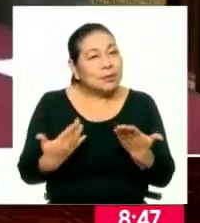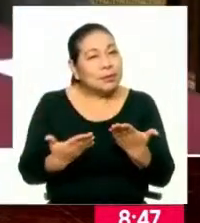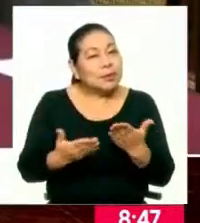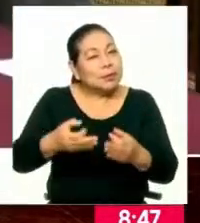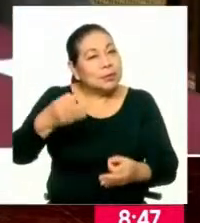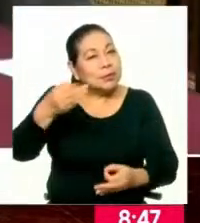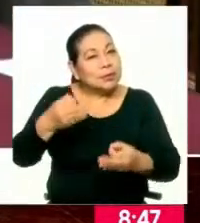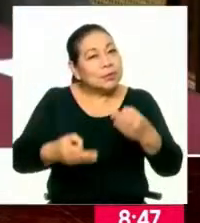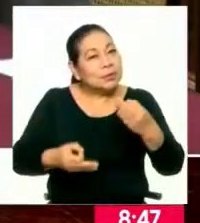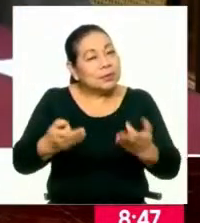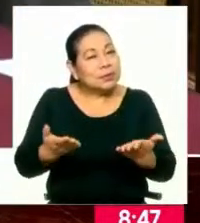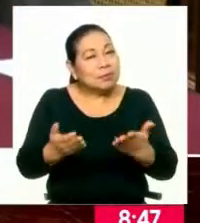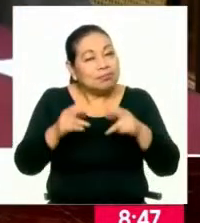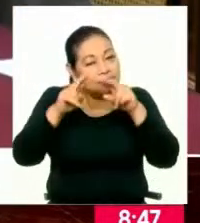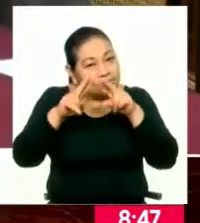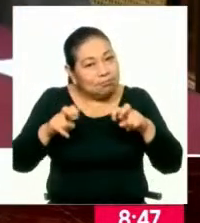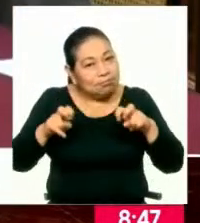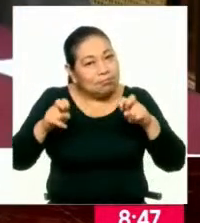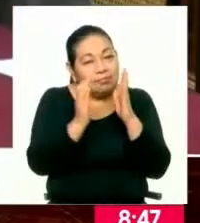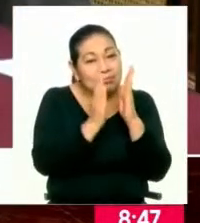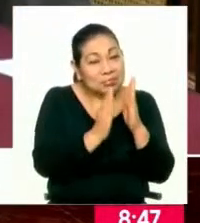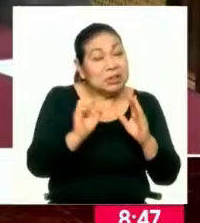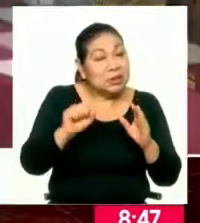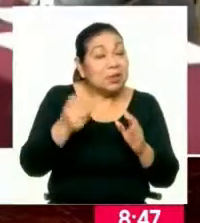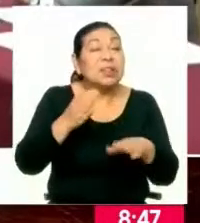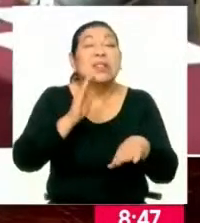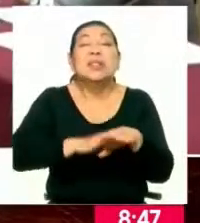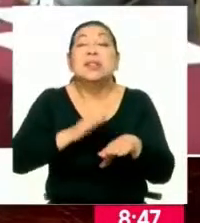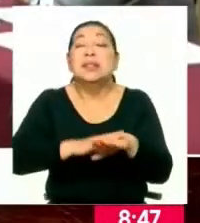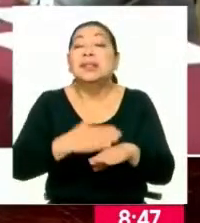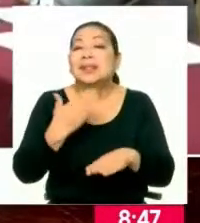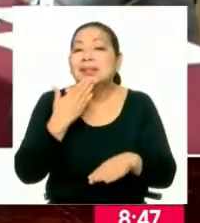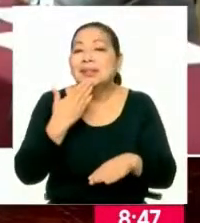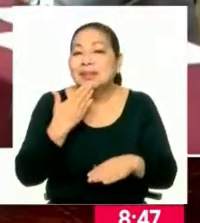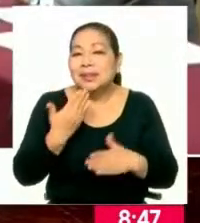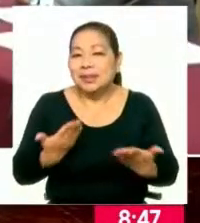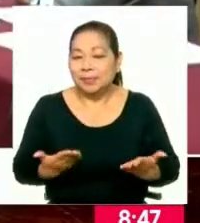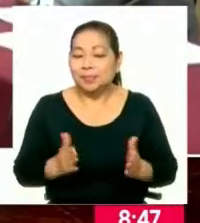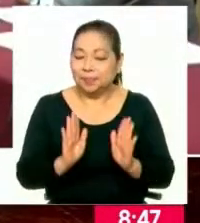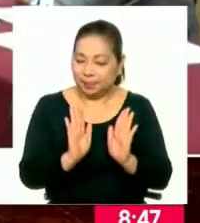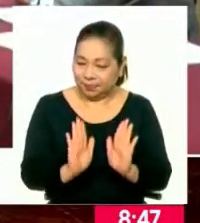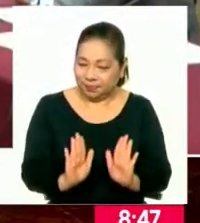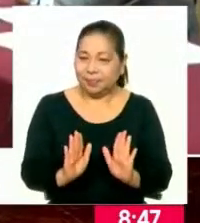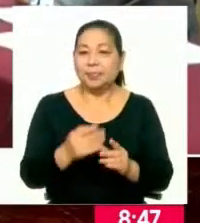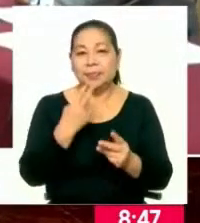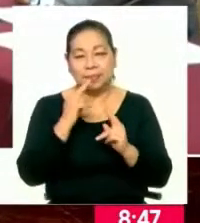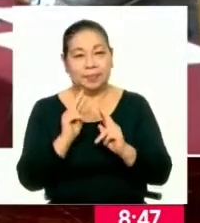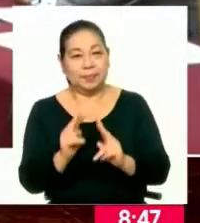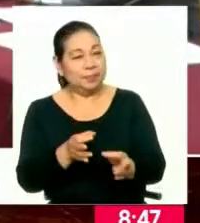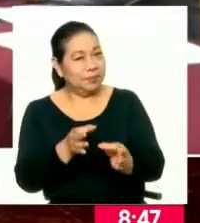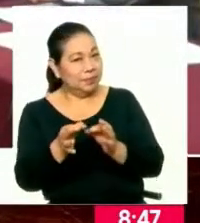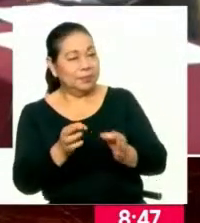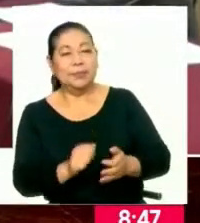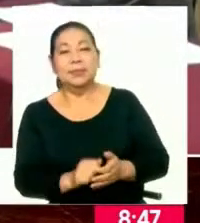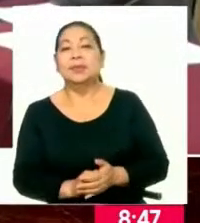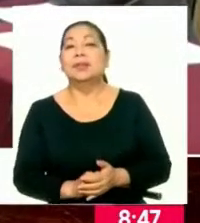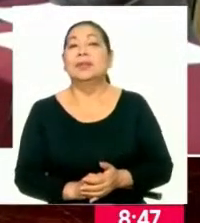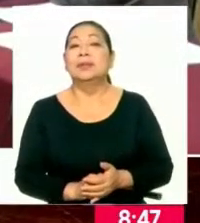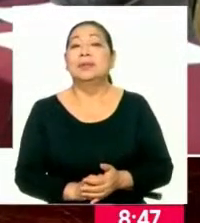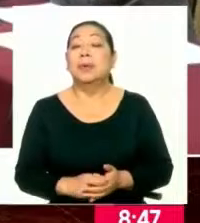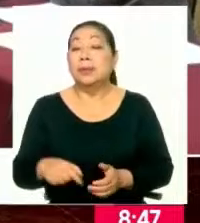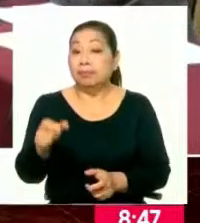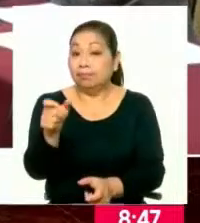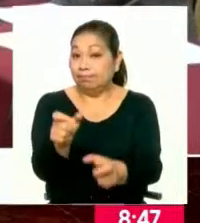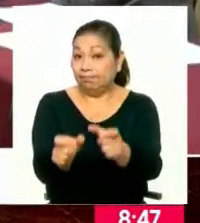la justicia investigue para determinar si hay o no responsabilidades? Lo que ocurre es lo siguiente, a ver, lo que ocurre es que